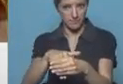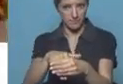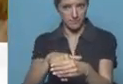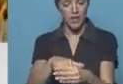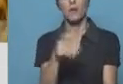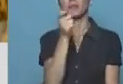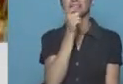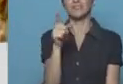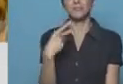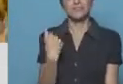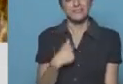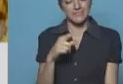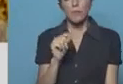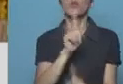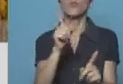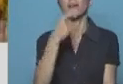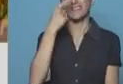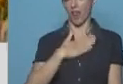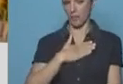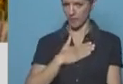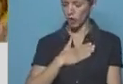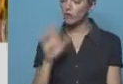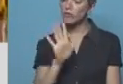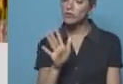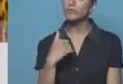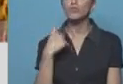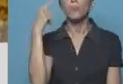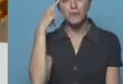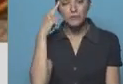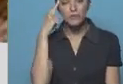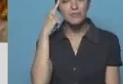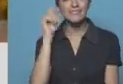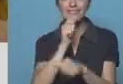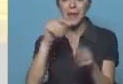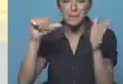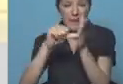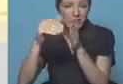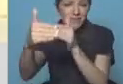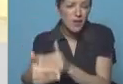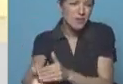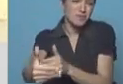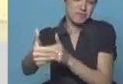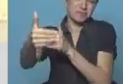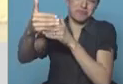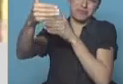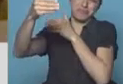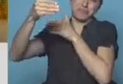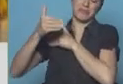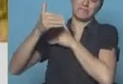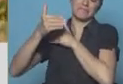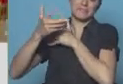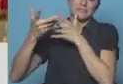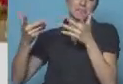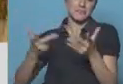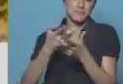pero no por una cuestión de interés partidario, sino porque sería muy fuerte volver atrás con todas las conquistas y con todos los logros que